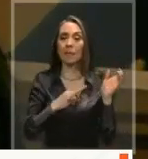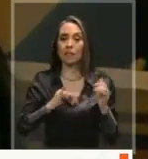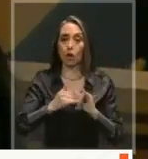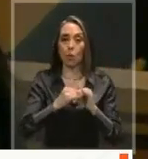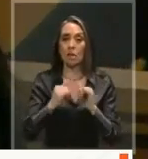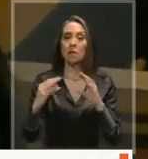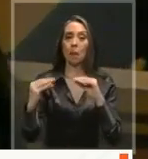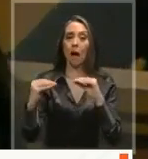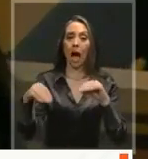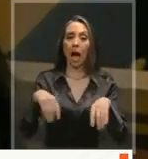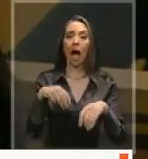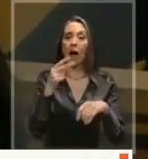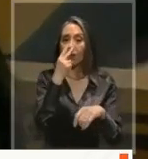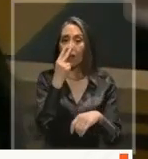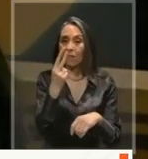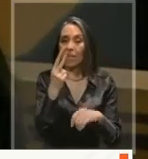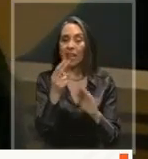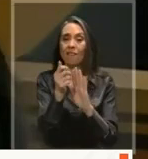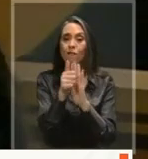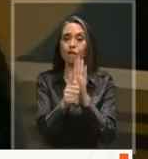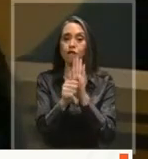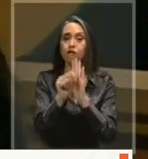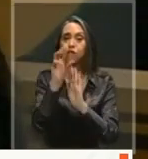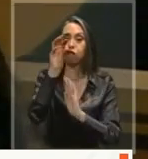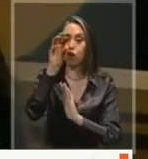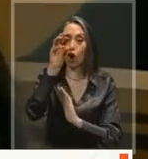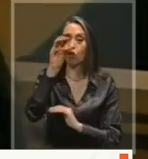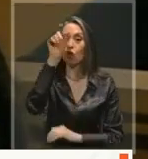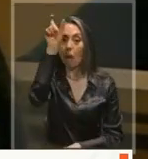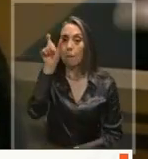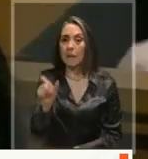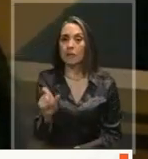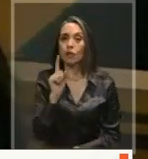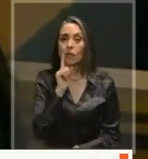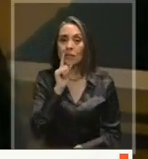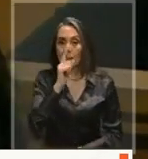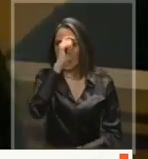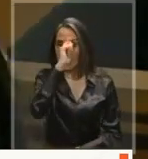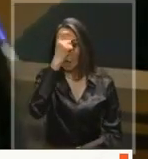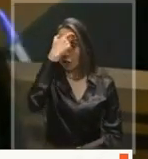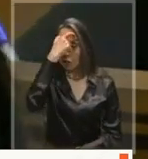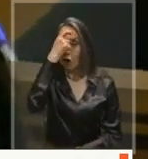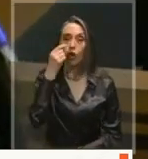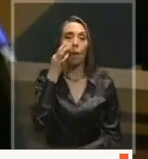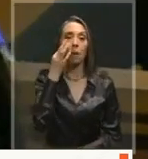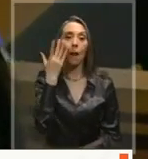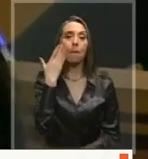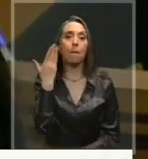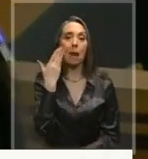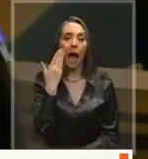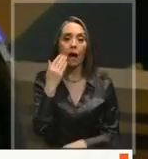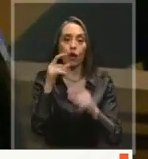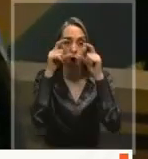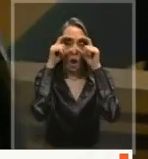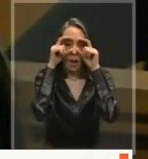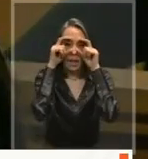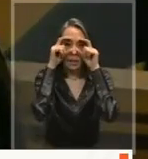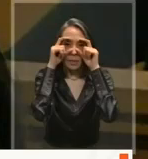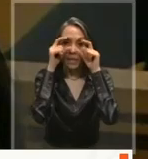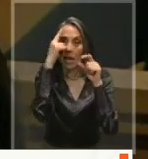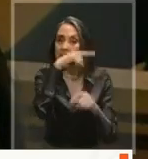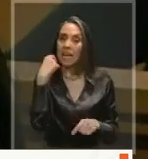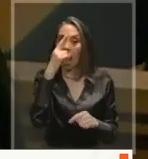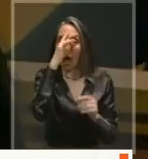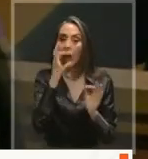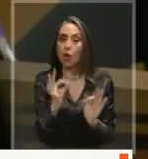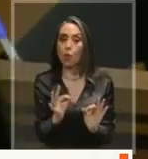donde solo se veía la foto de una persona que portaba un yoki, tez blanca, con lentes ópticos, que en realidad era igual al